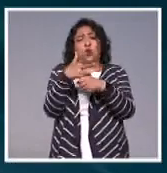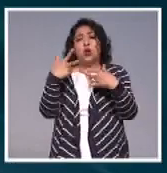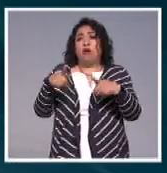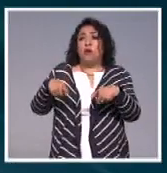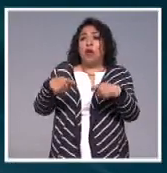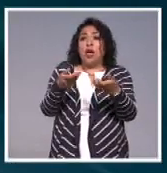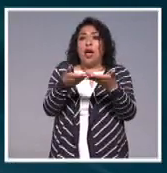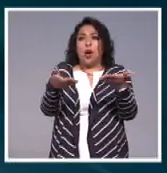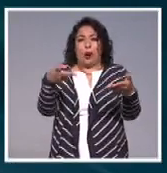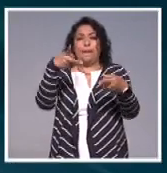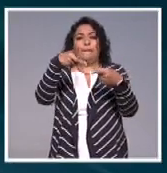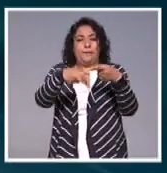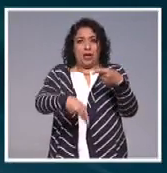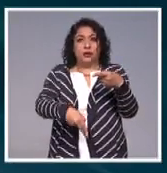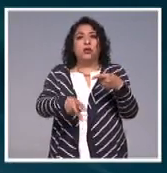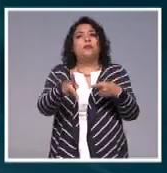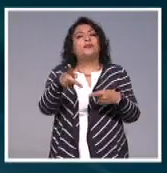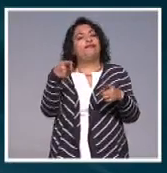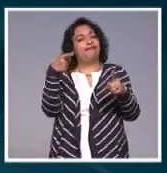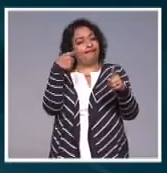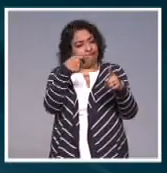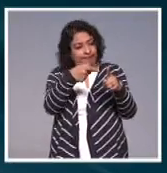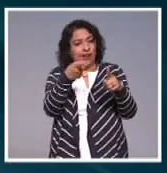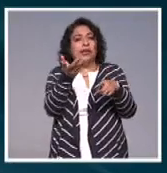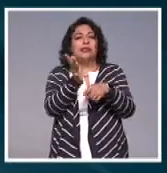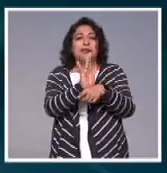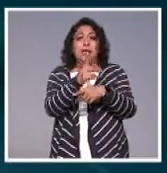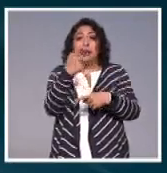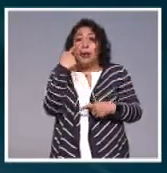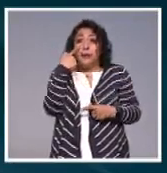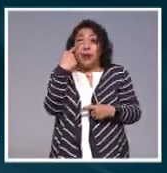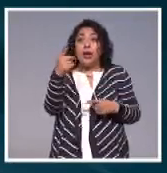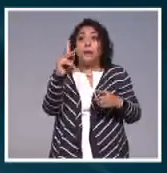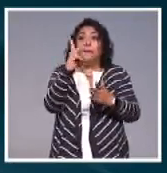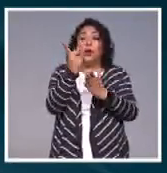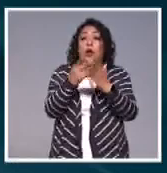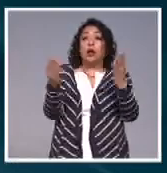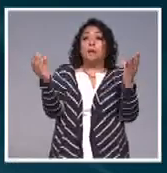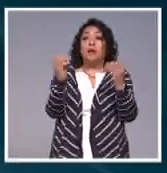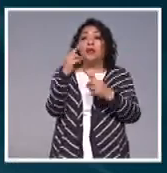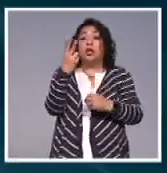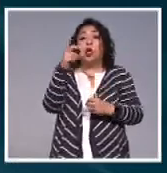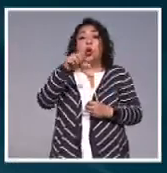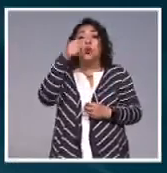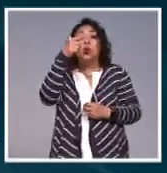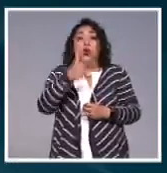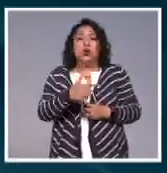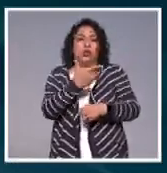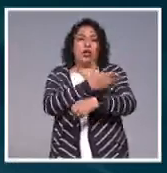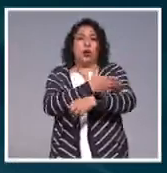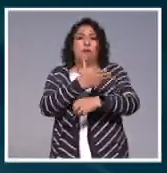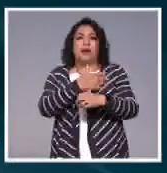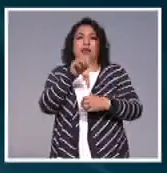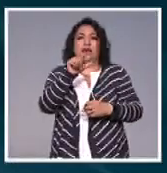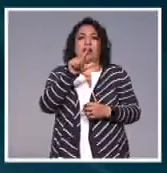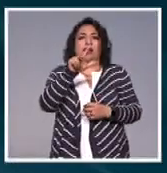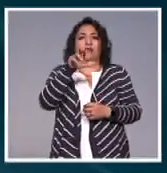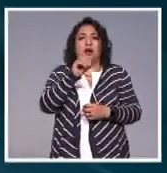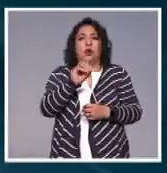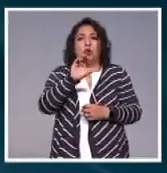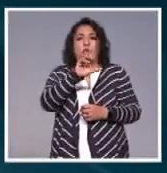lega. Es momento de hacer una pausa y a propósito de cine, no se pierdan Debate 22. Esta noche nuestro compañero Álvaro